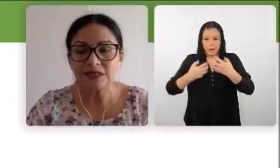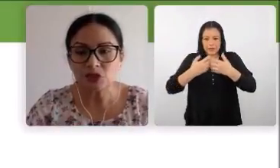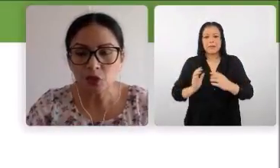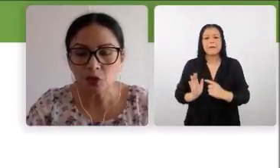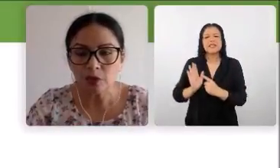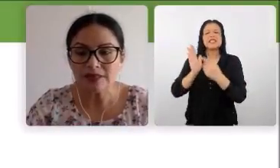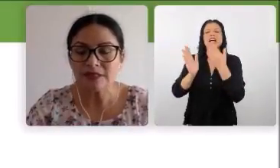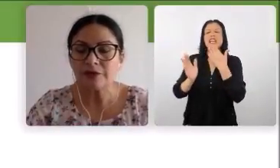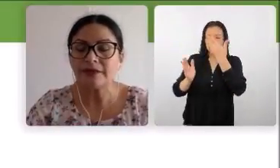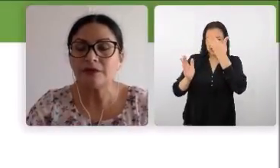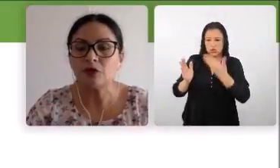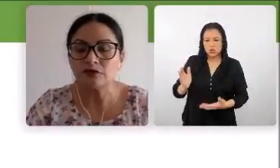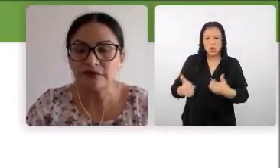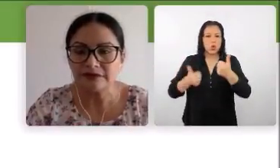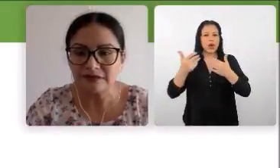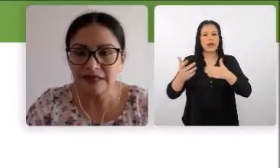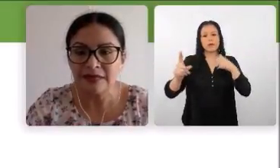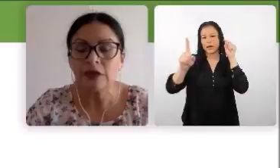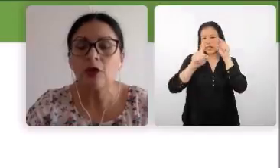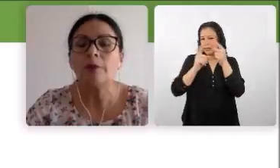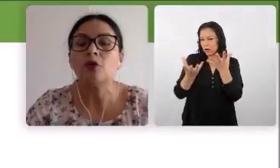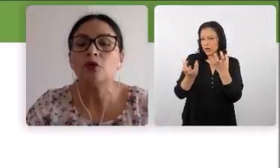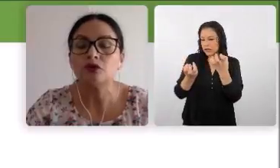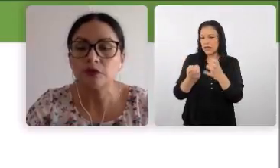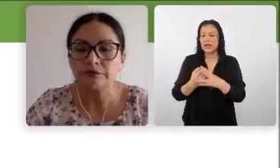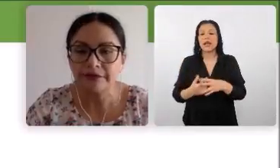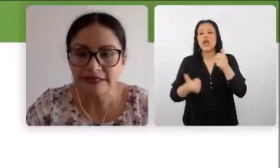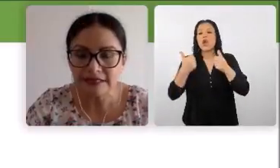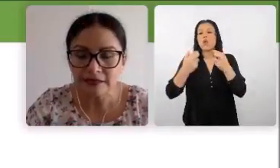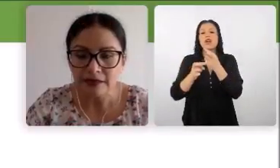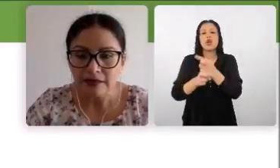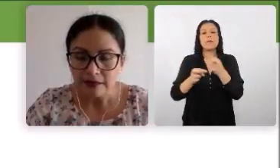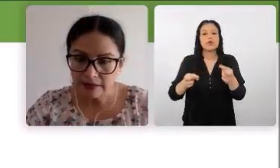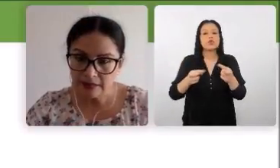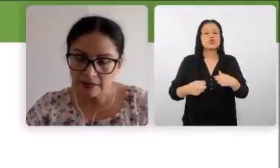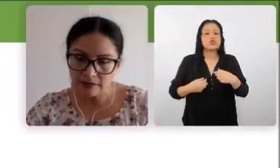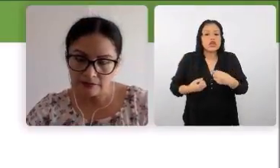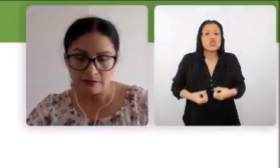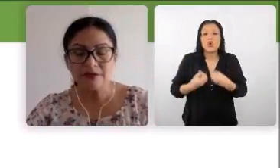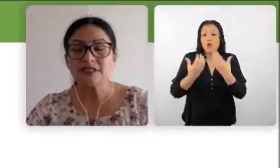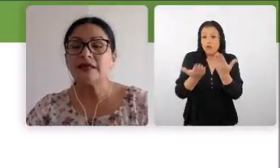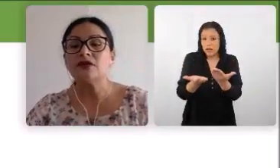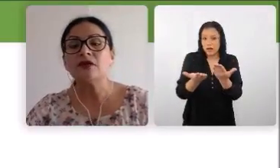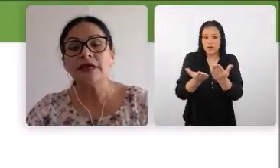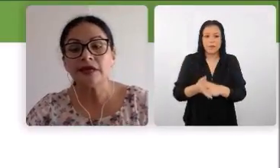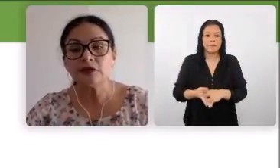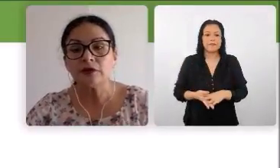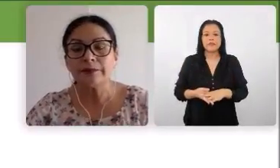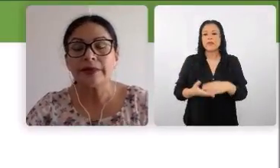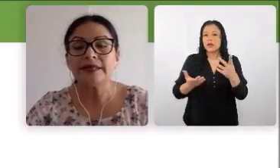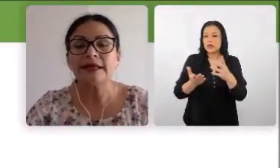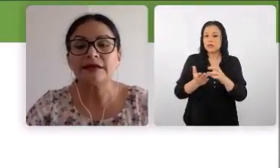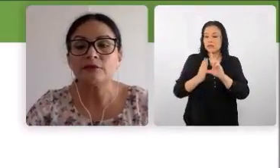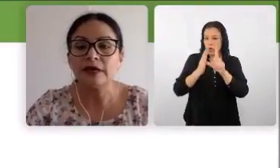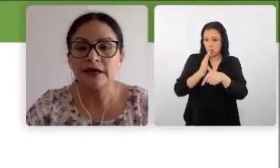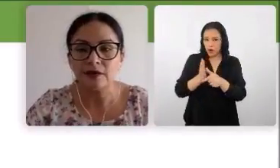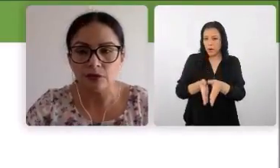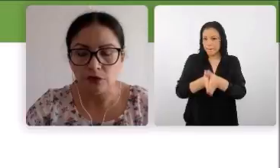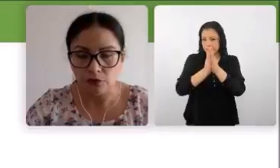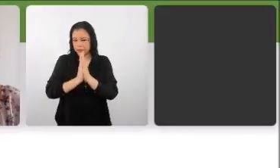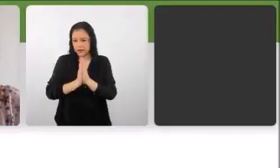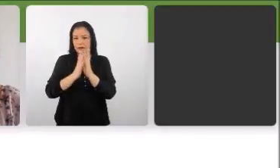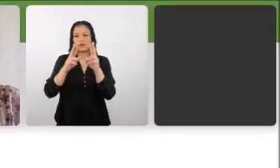indicar quiénes son, cuál es el objetivo que ustedes tienen, los productos que ofrecen y, seguido de ello, pedirles